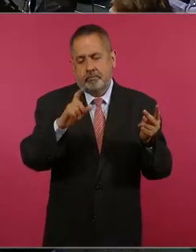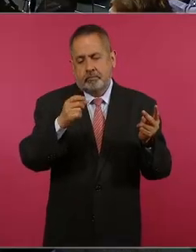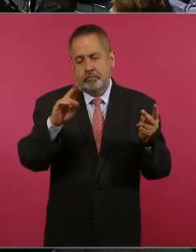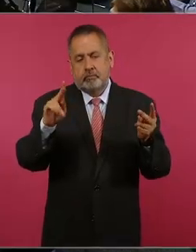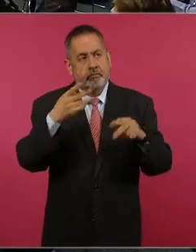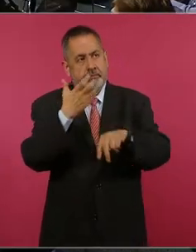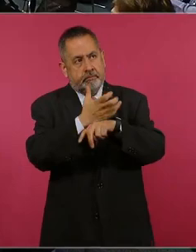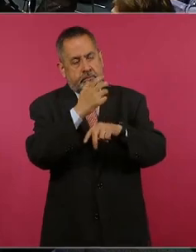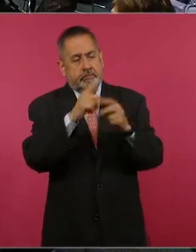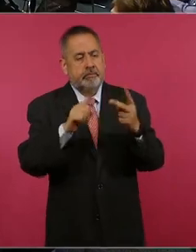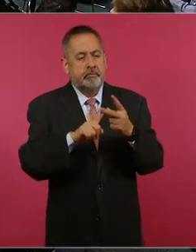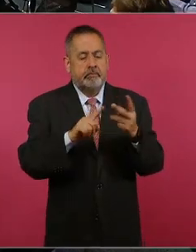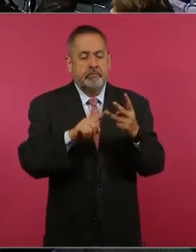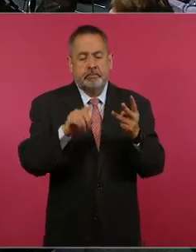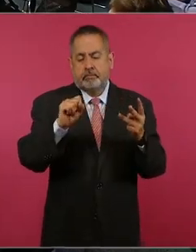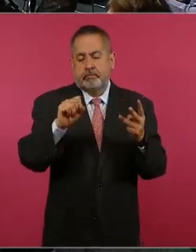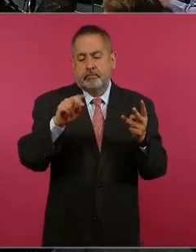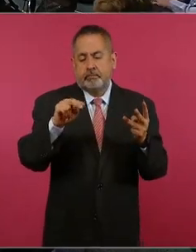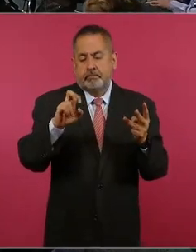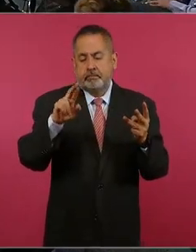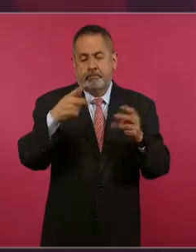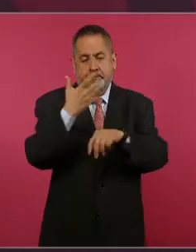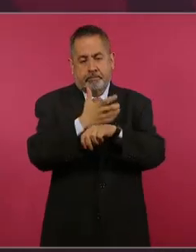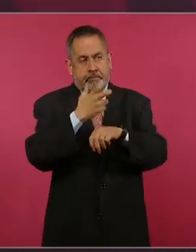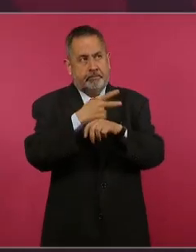la Secretaría de Energía.